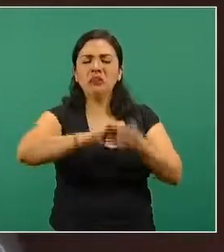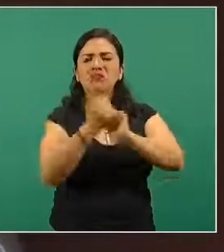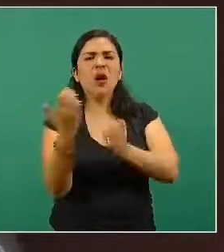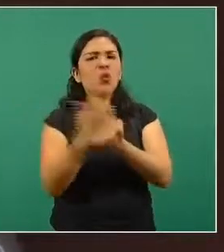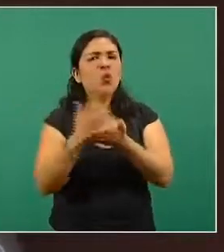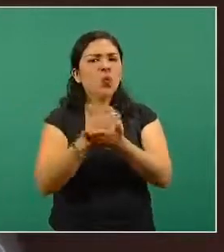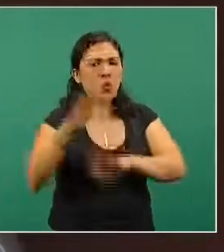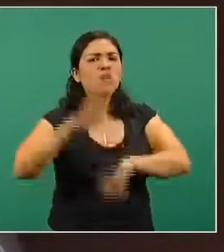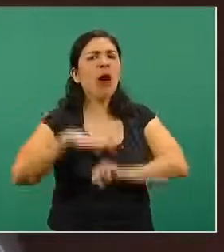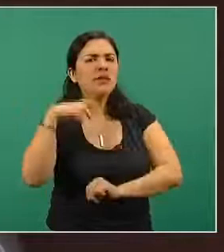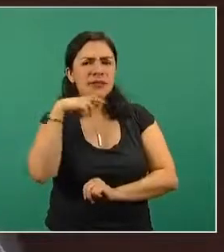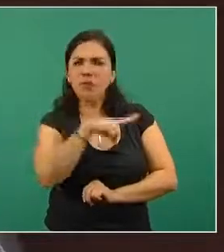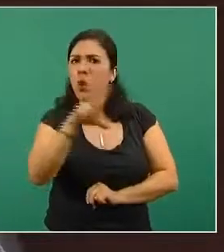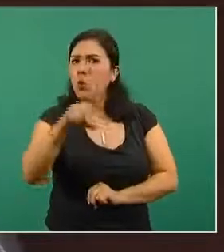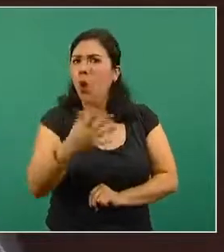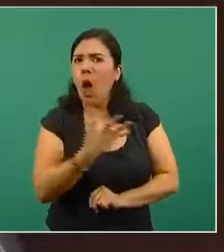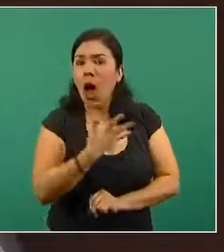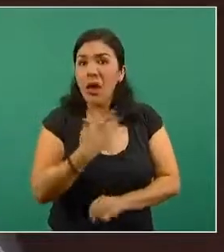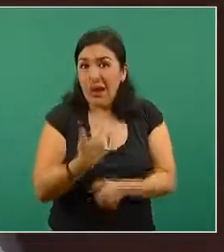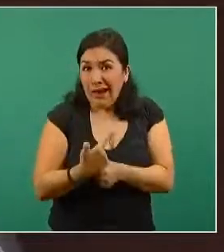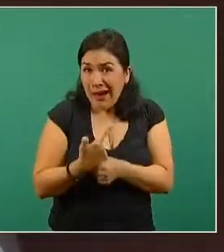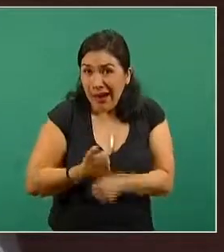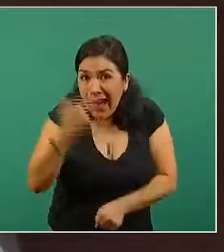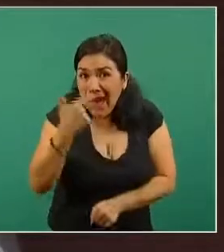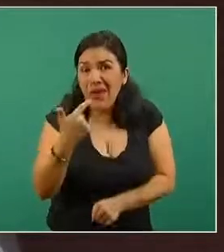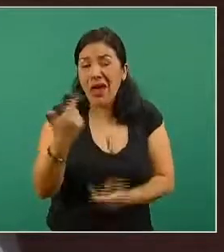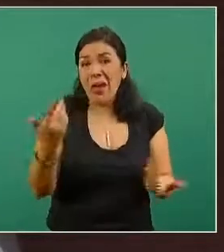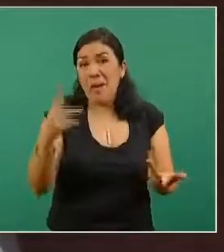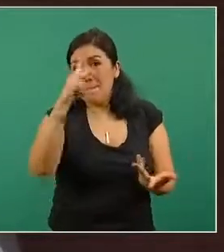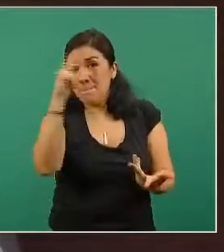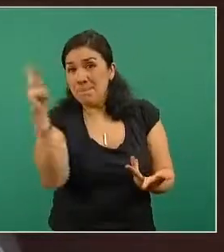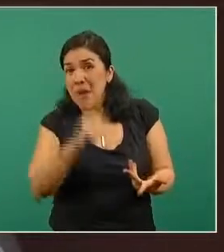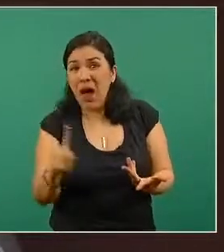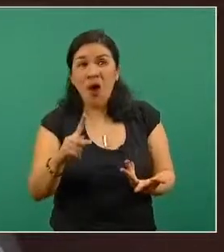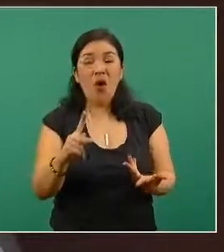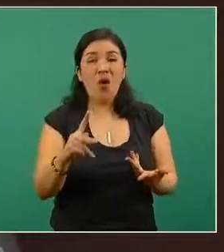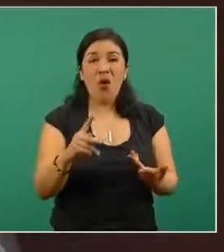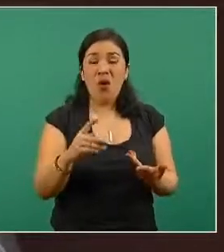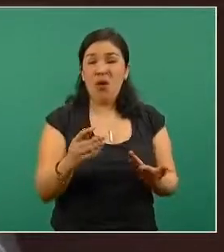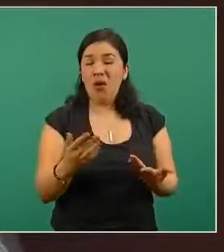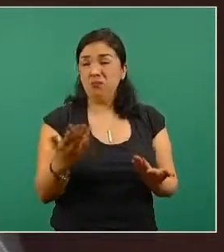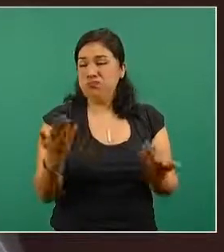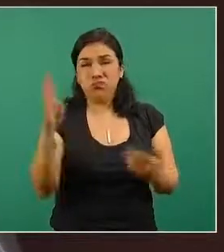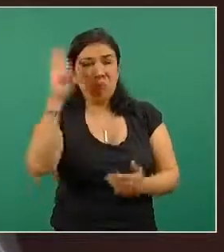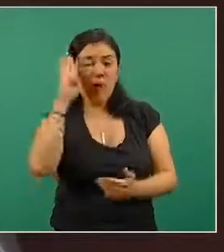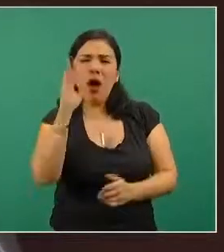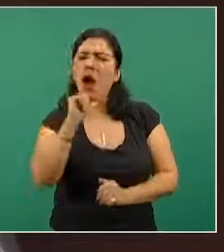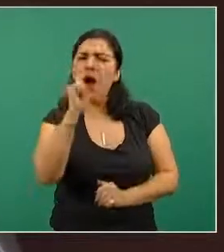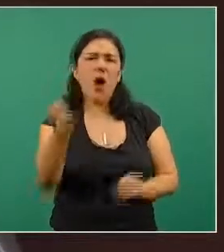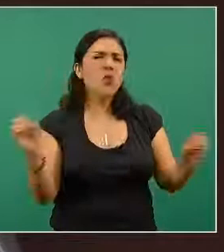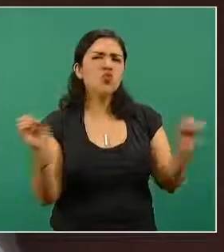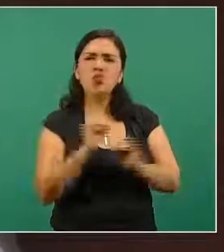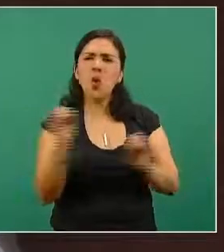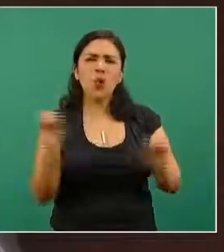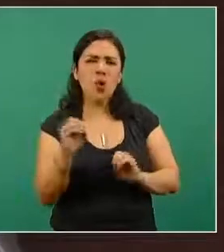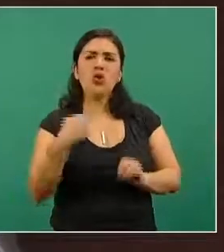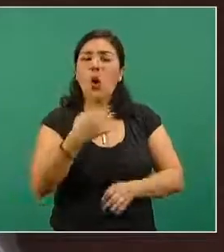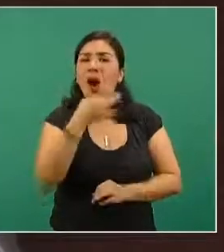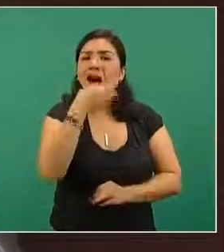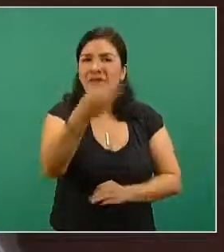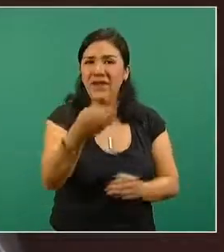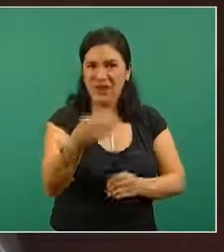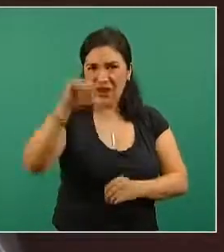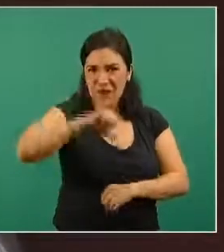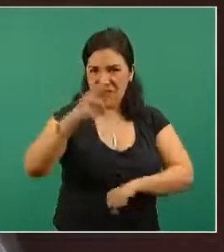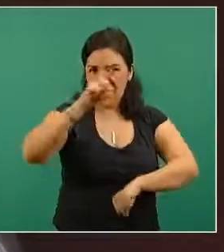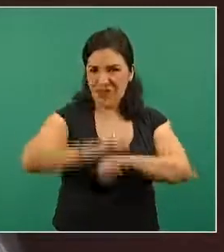recuperación y no para nada ha tenido un cuadro ni de mayor gravedad, sino que desde el día que reportamos esto hasta el día